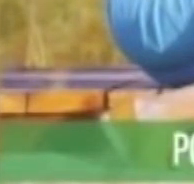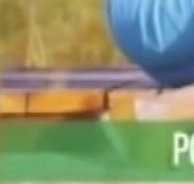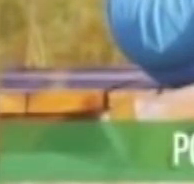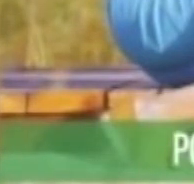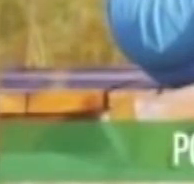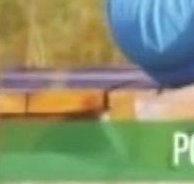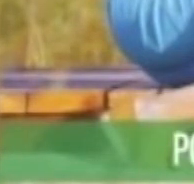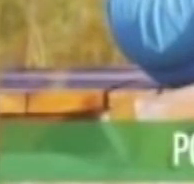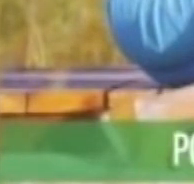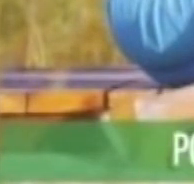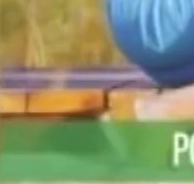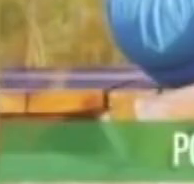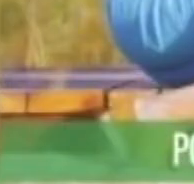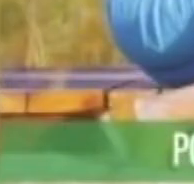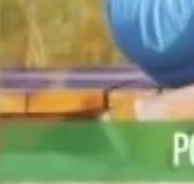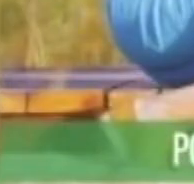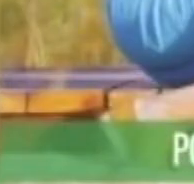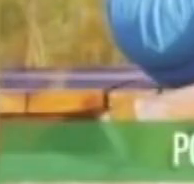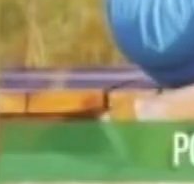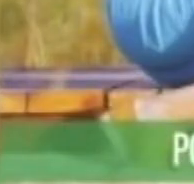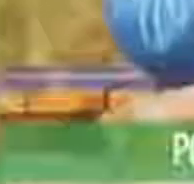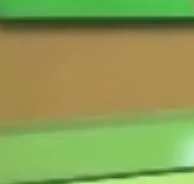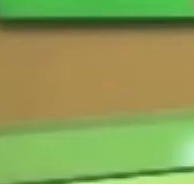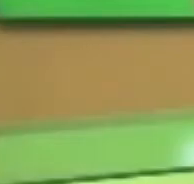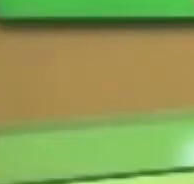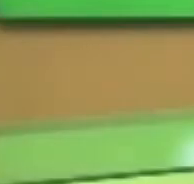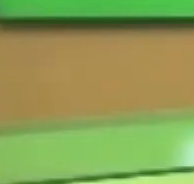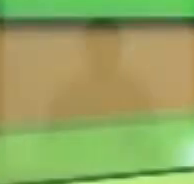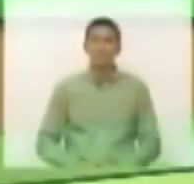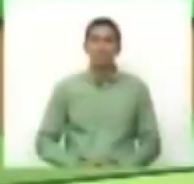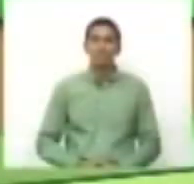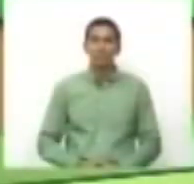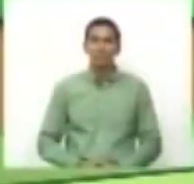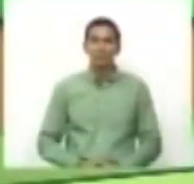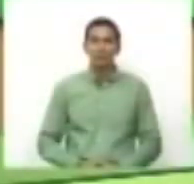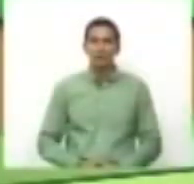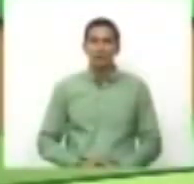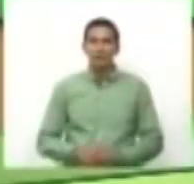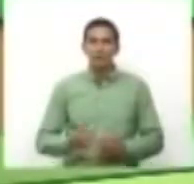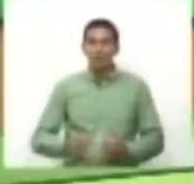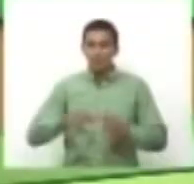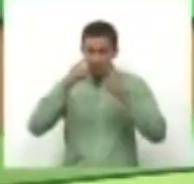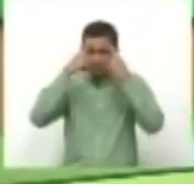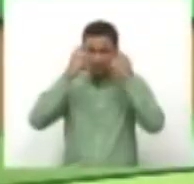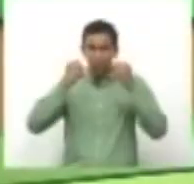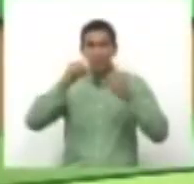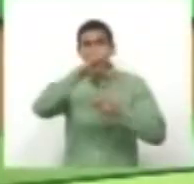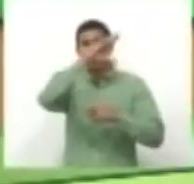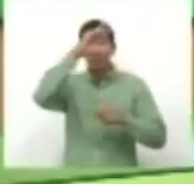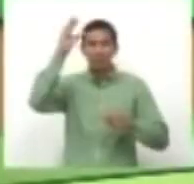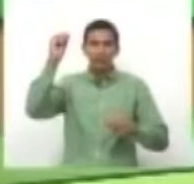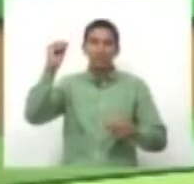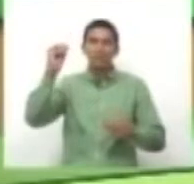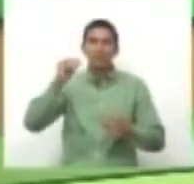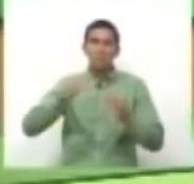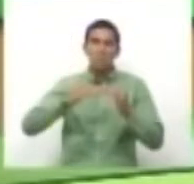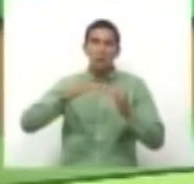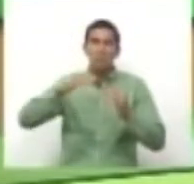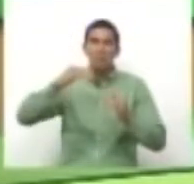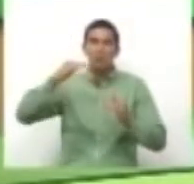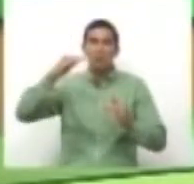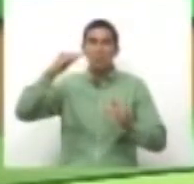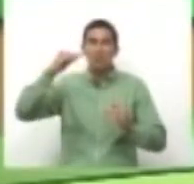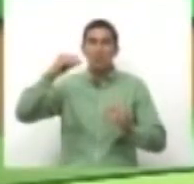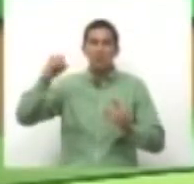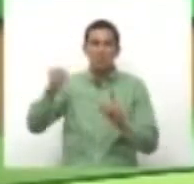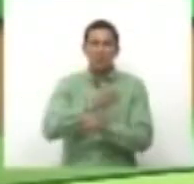emergencia. La Rebaja Droguería, más para todos. Y hay preocupación en la región Caribe por el aumento de los casos de violencia contra la